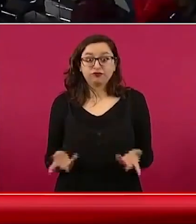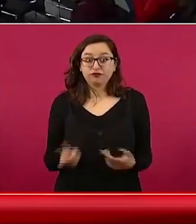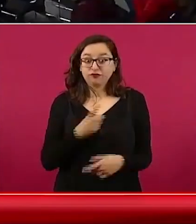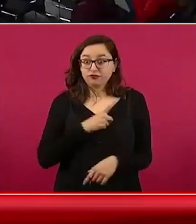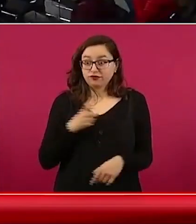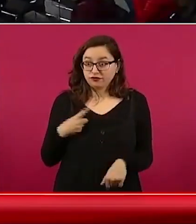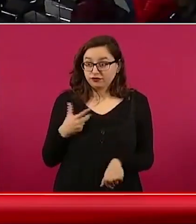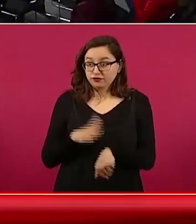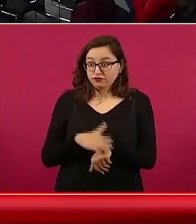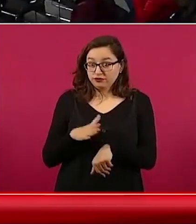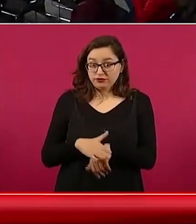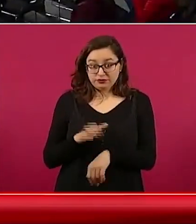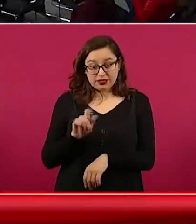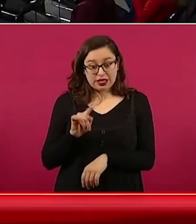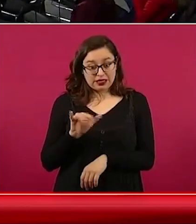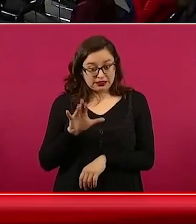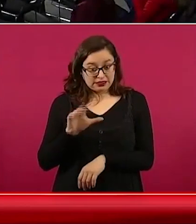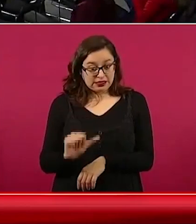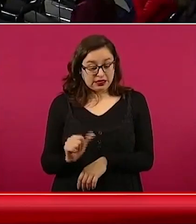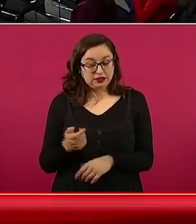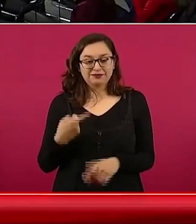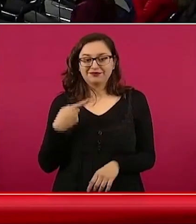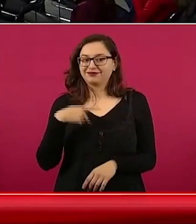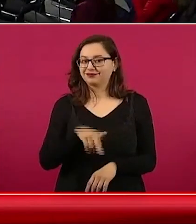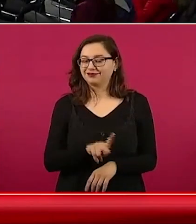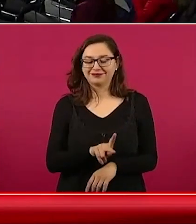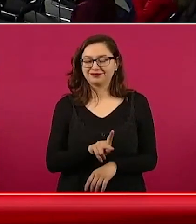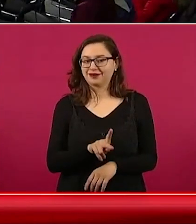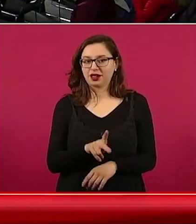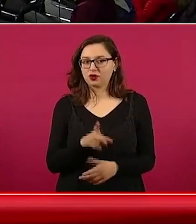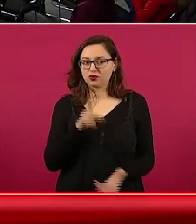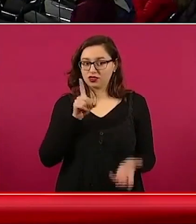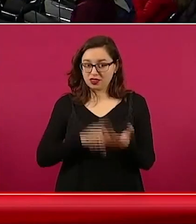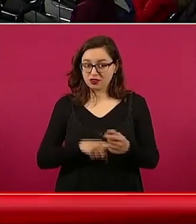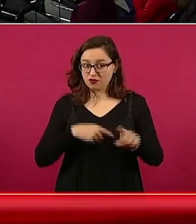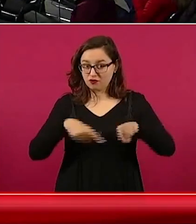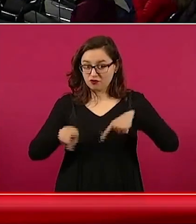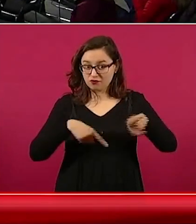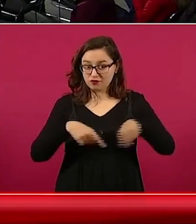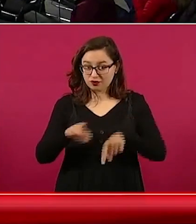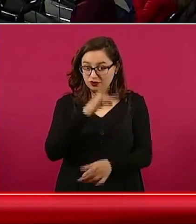ética. Pero el problema es que va mucho más allá, presidente, este tema.